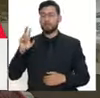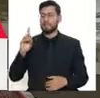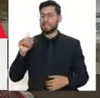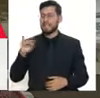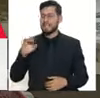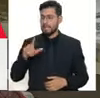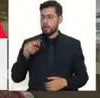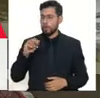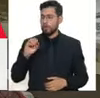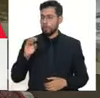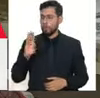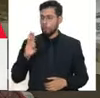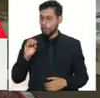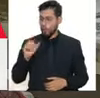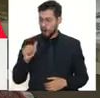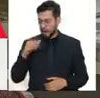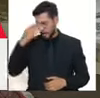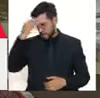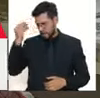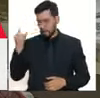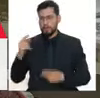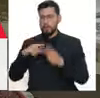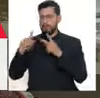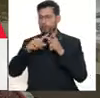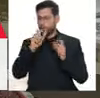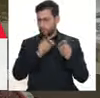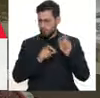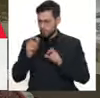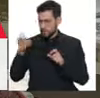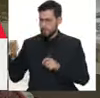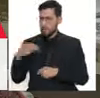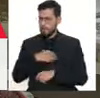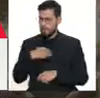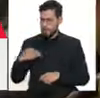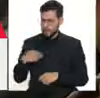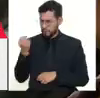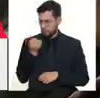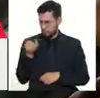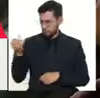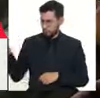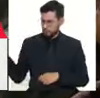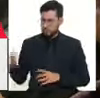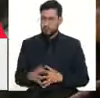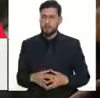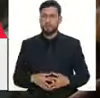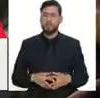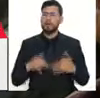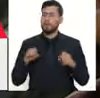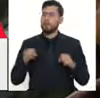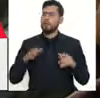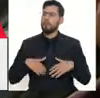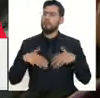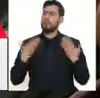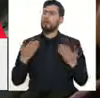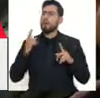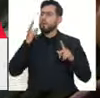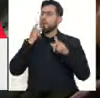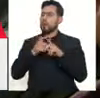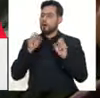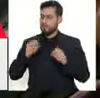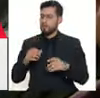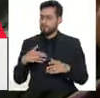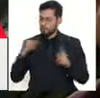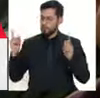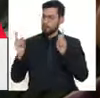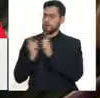Noboa, y a los distinguidos miembros de su gabinete ministerial, a fin de celebrar el